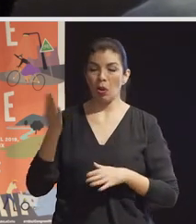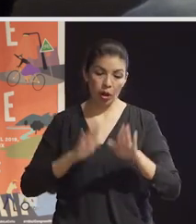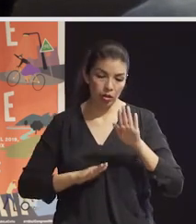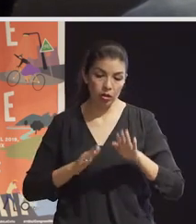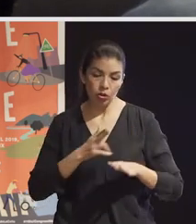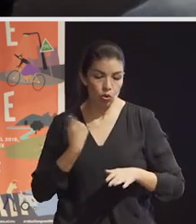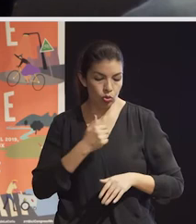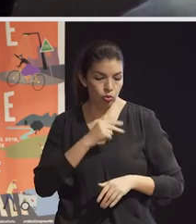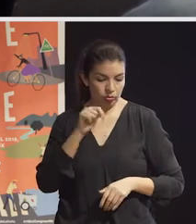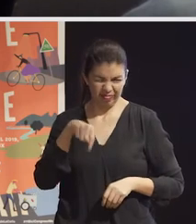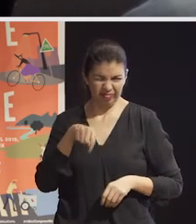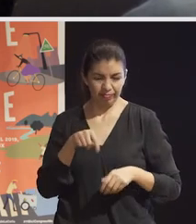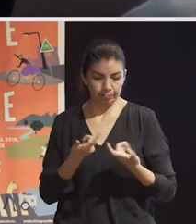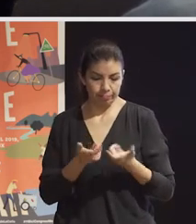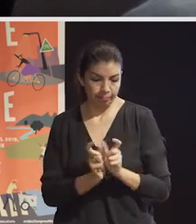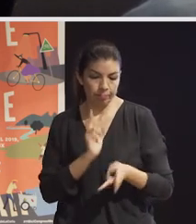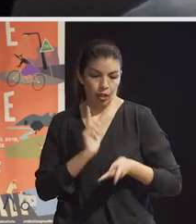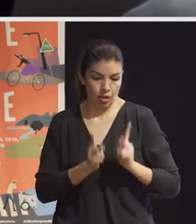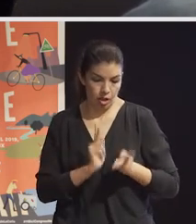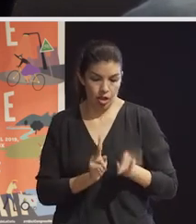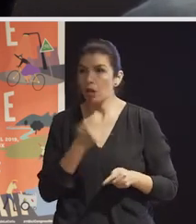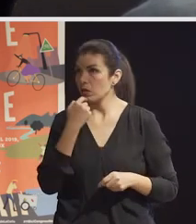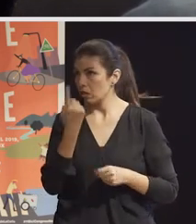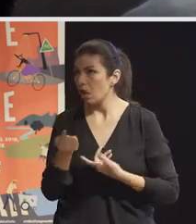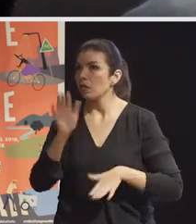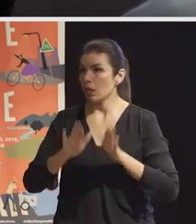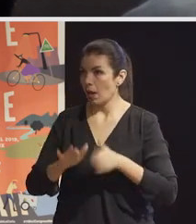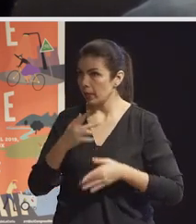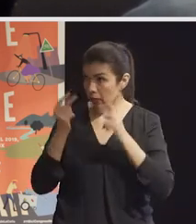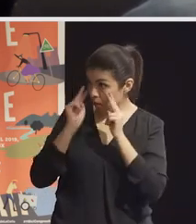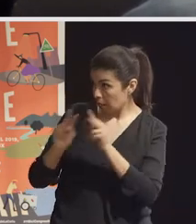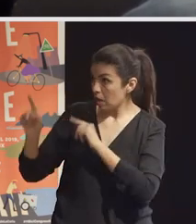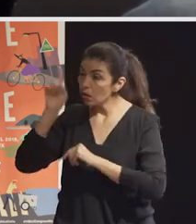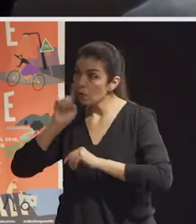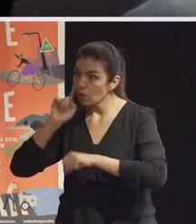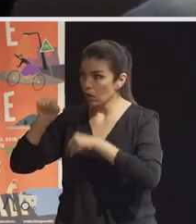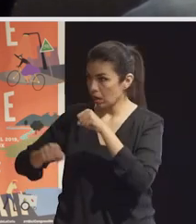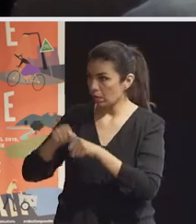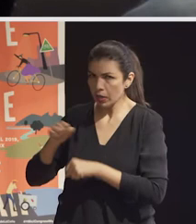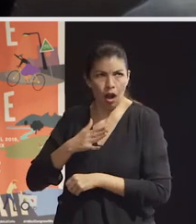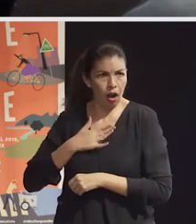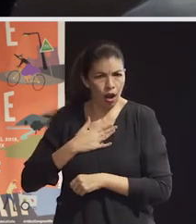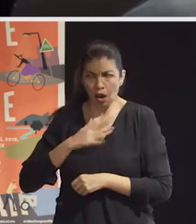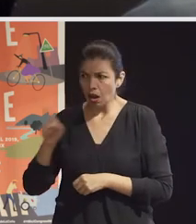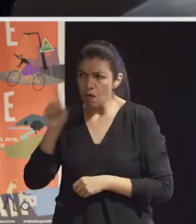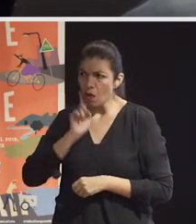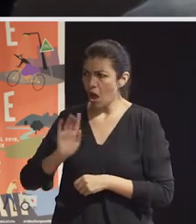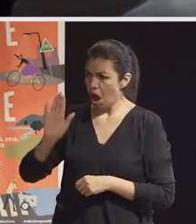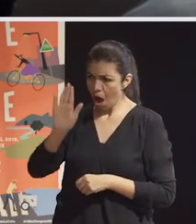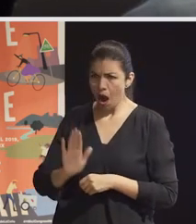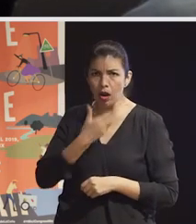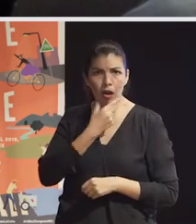como que eres una si utilizas bicicleta o que no sabes manejar bicis y